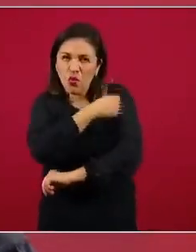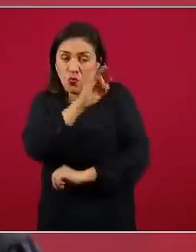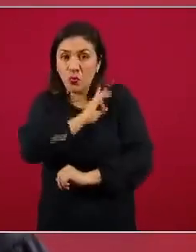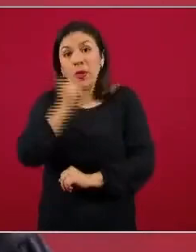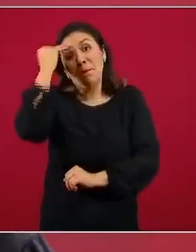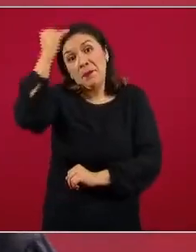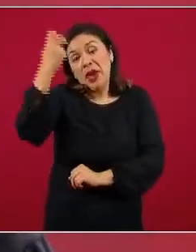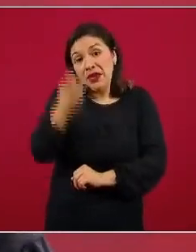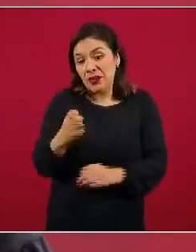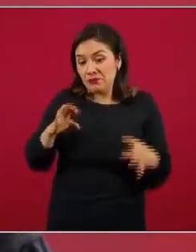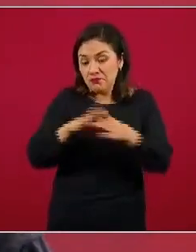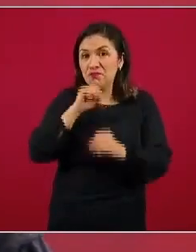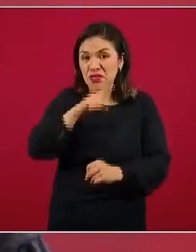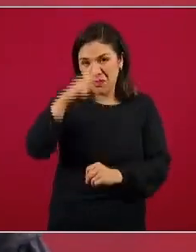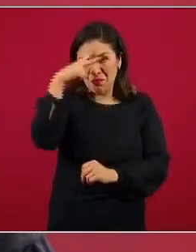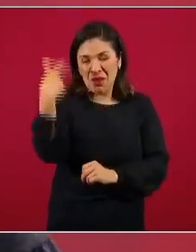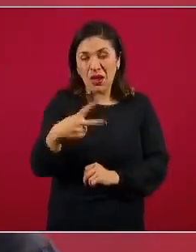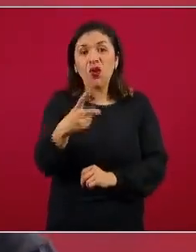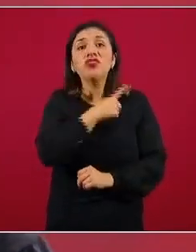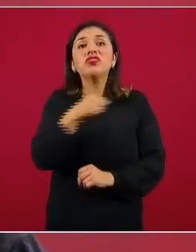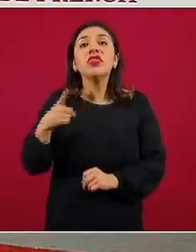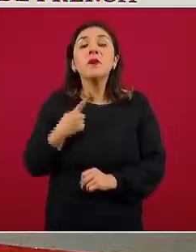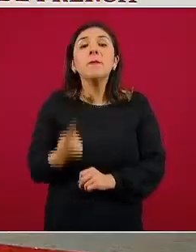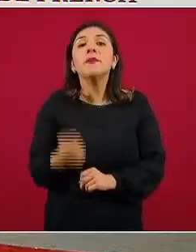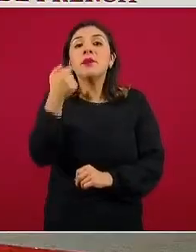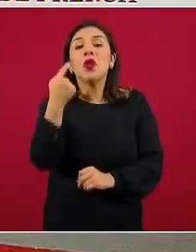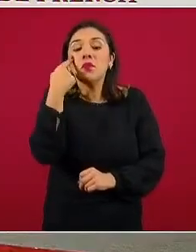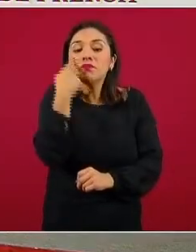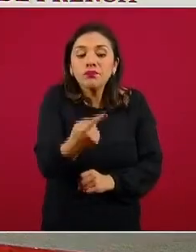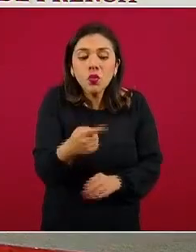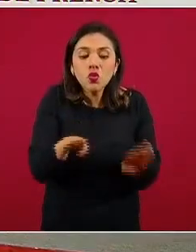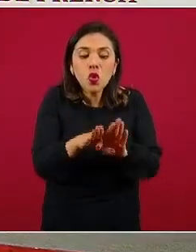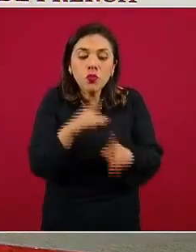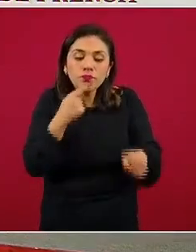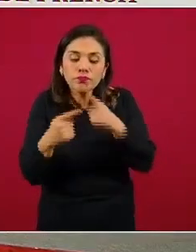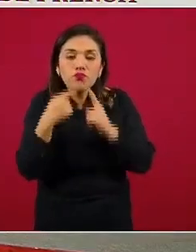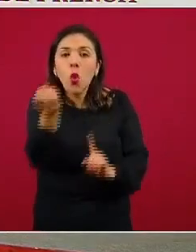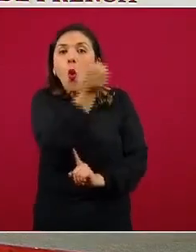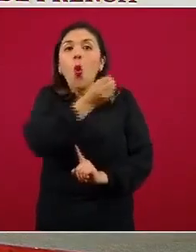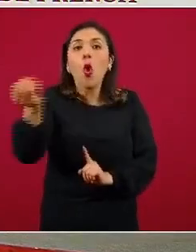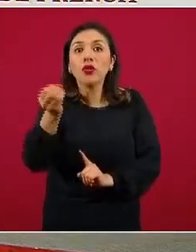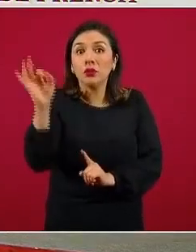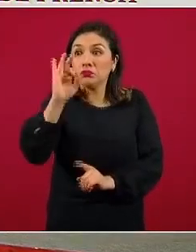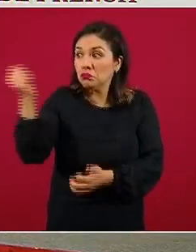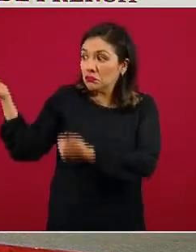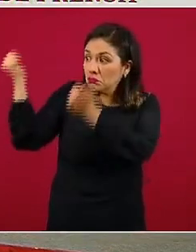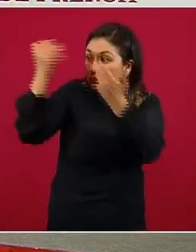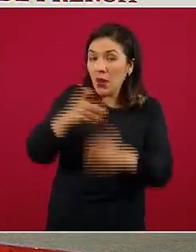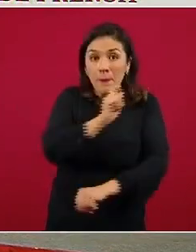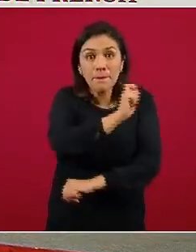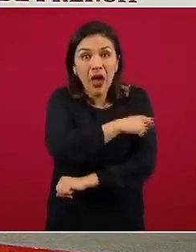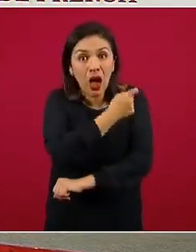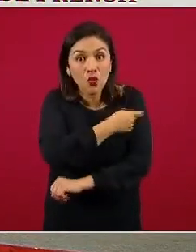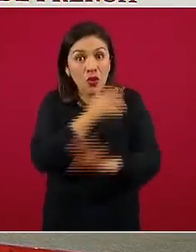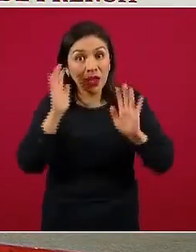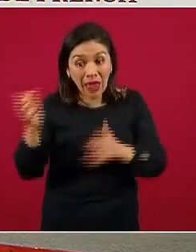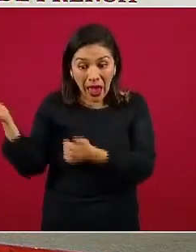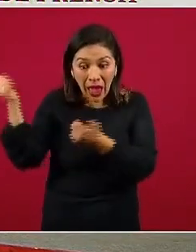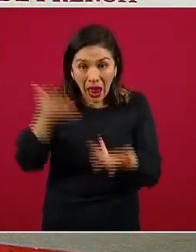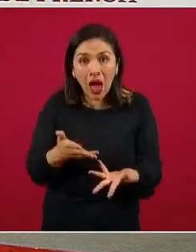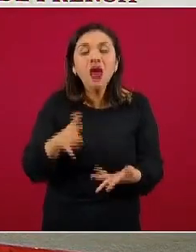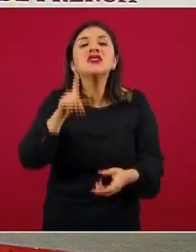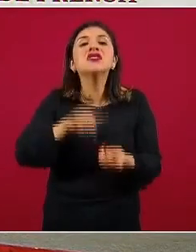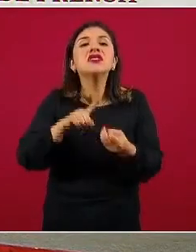México, se tiene que definir el orden en el cual, en función de cómo va llegando la vacuna, de cuántas dosis van en su